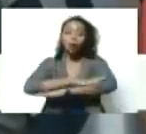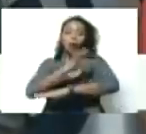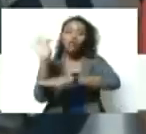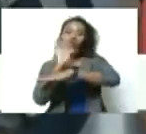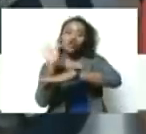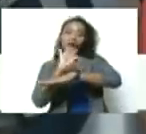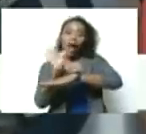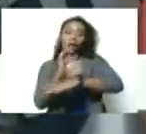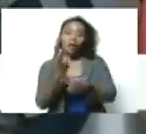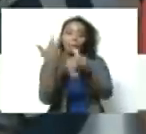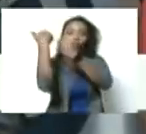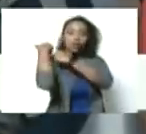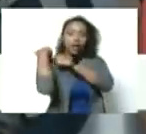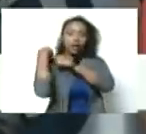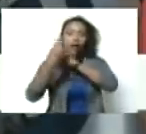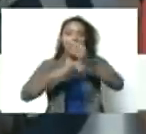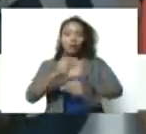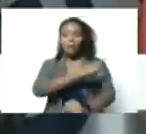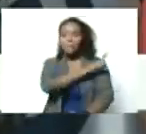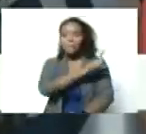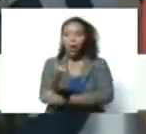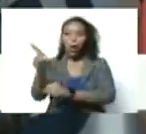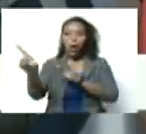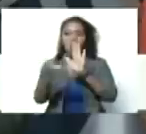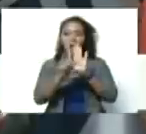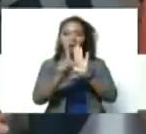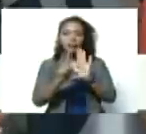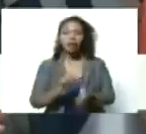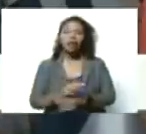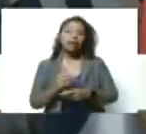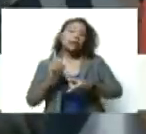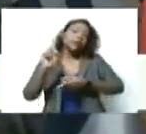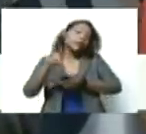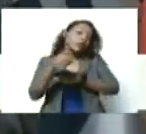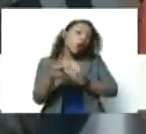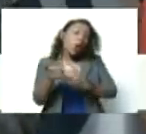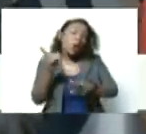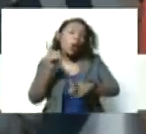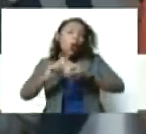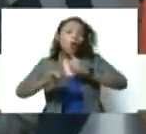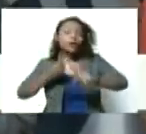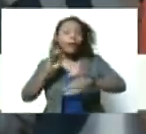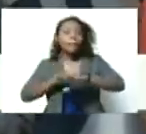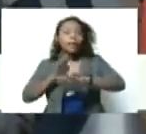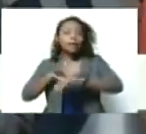funcionarios encargados de hacer cumplir la ley, sino casos como en Chile de 500